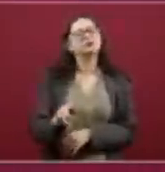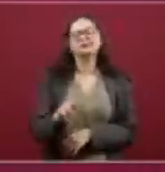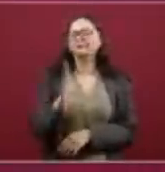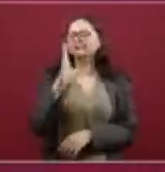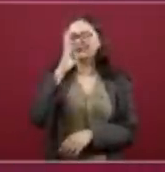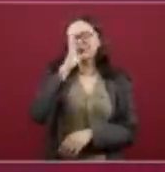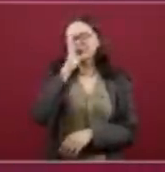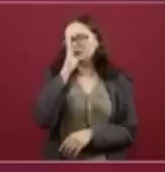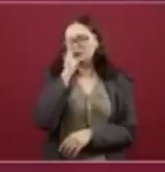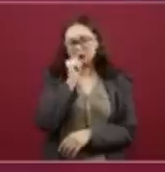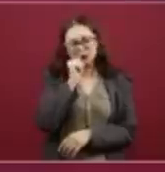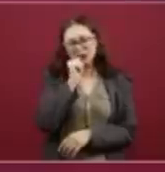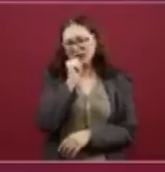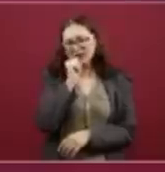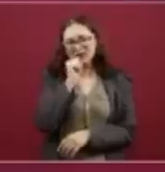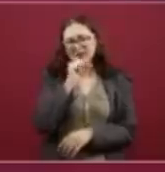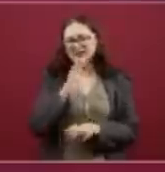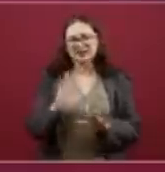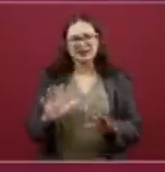afectar